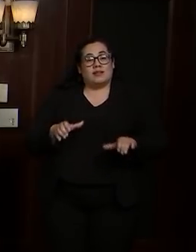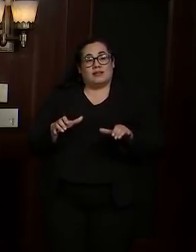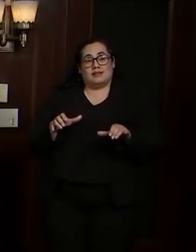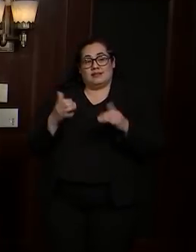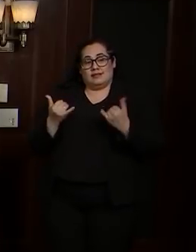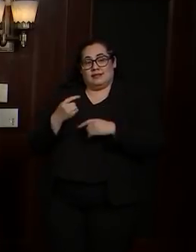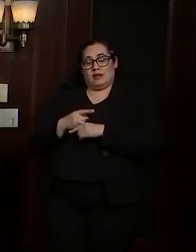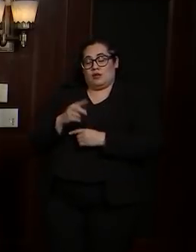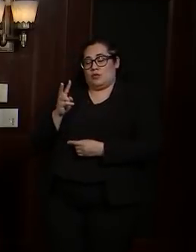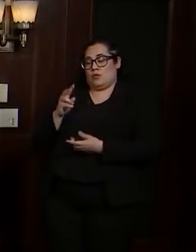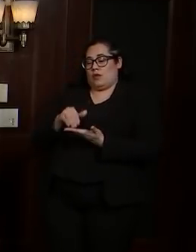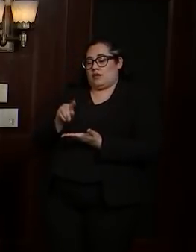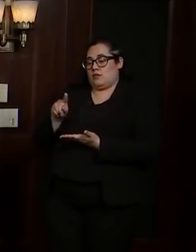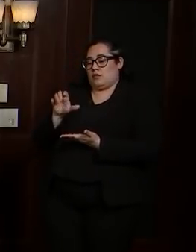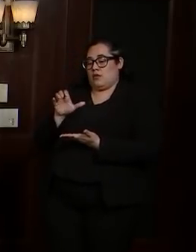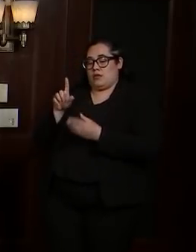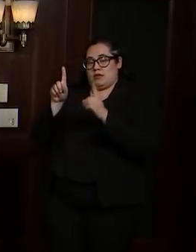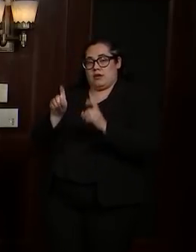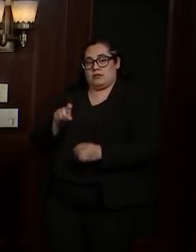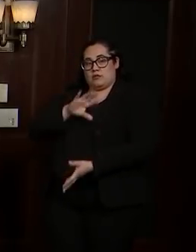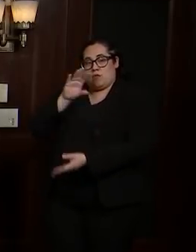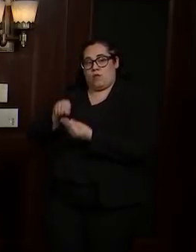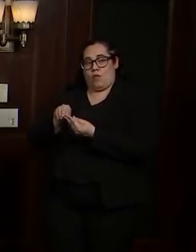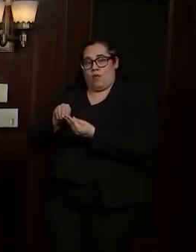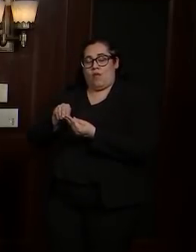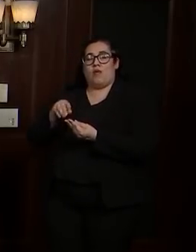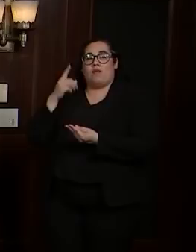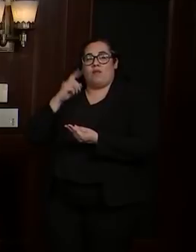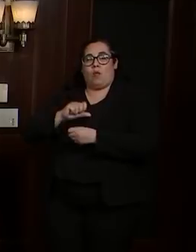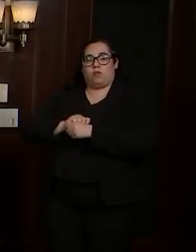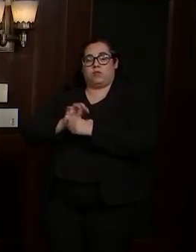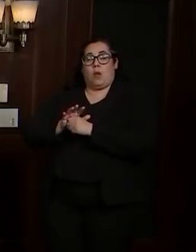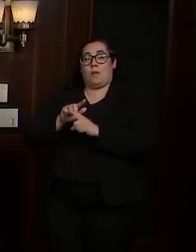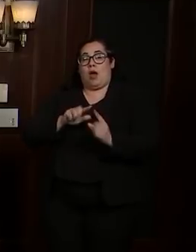2,100 pruebas de detección. En total hemos hecho